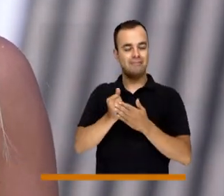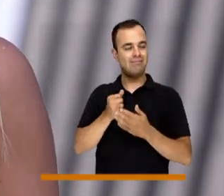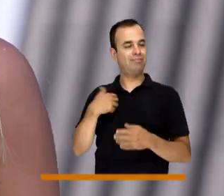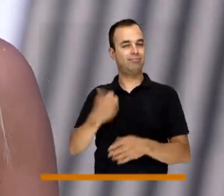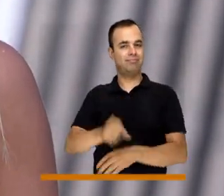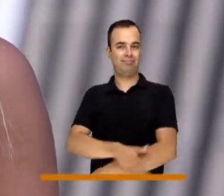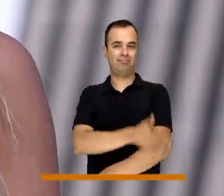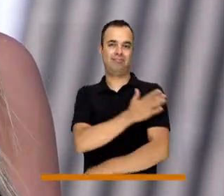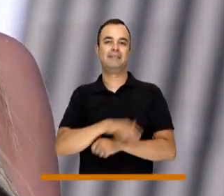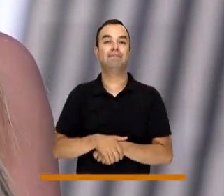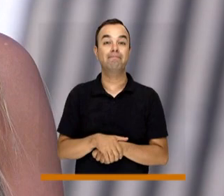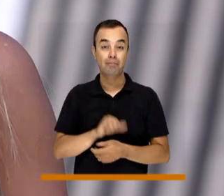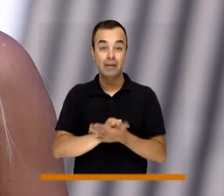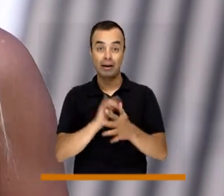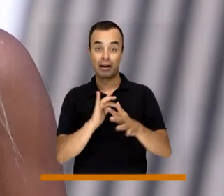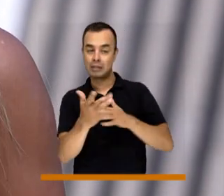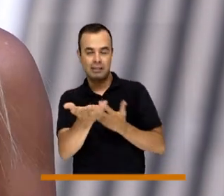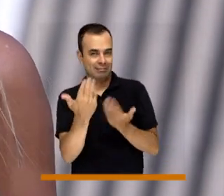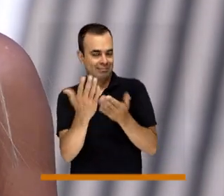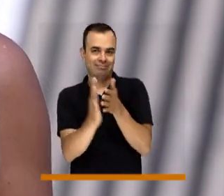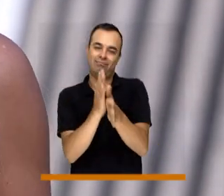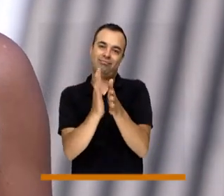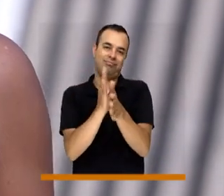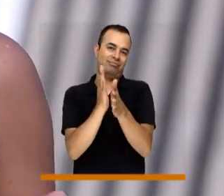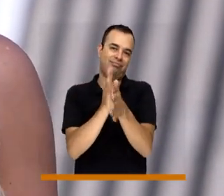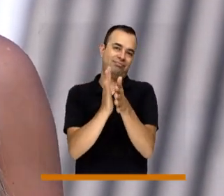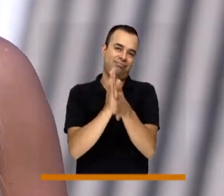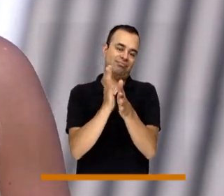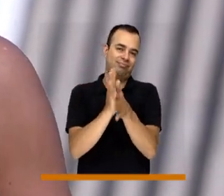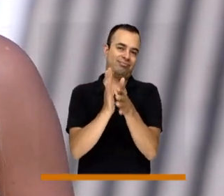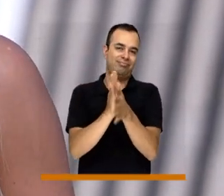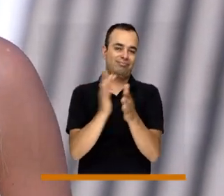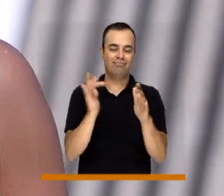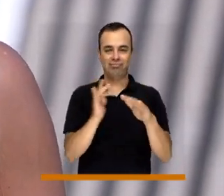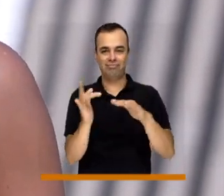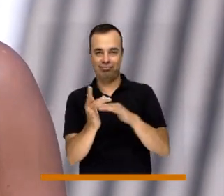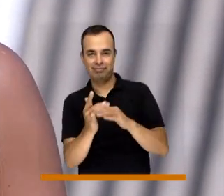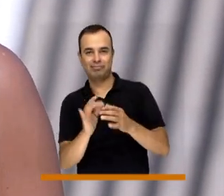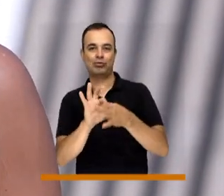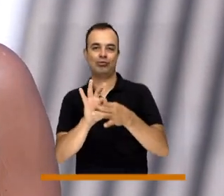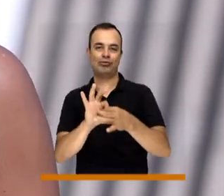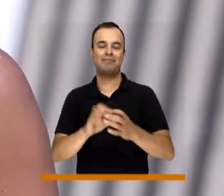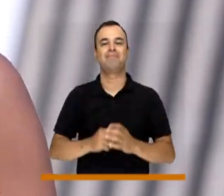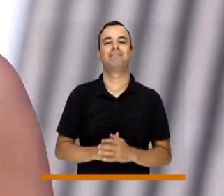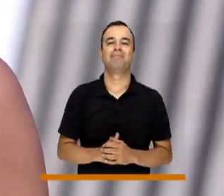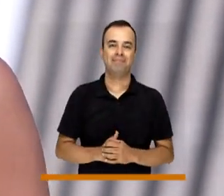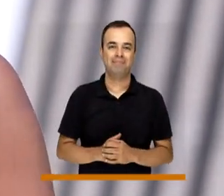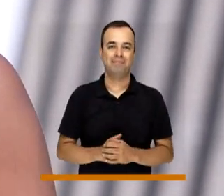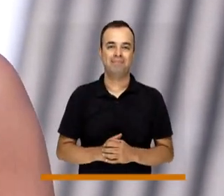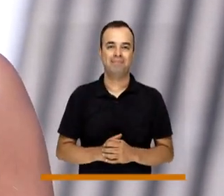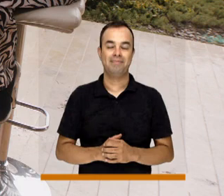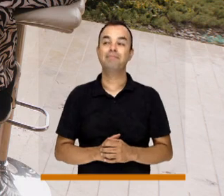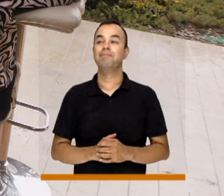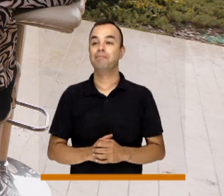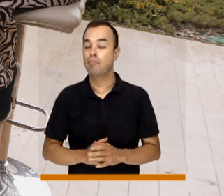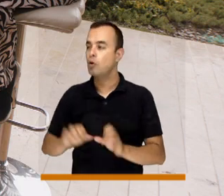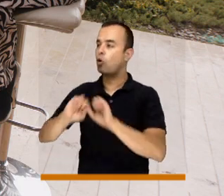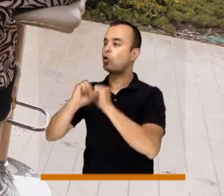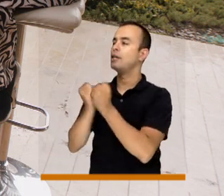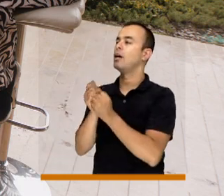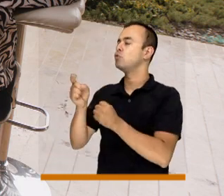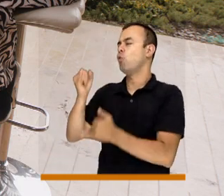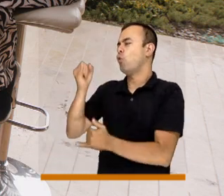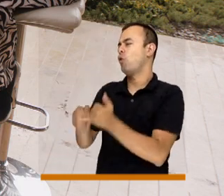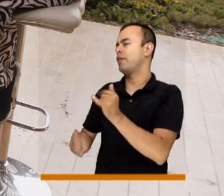y emociones. Los estamos escuchando, sigan interactuando con nosotros en nuestras redes sociales y siga usted, Katherine. Concejal,